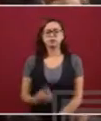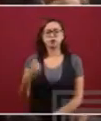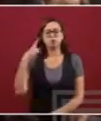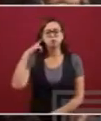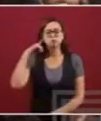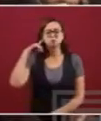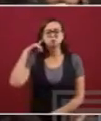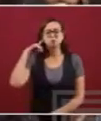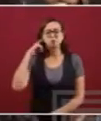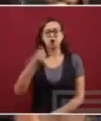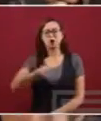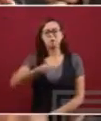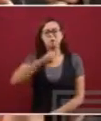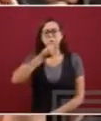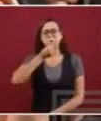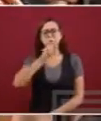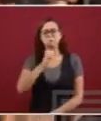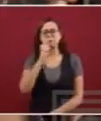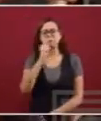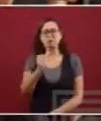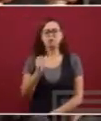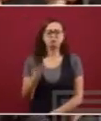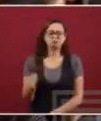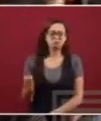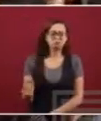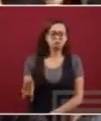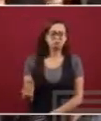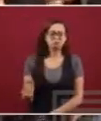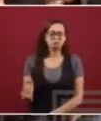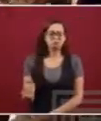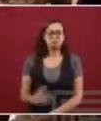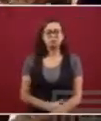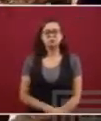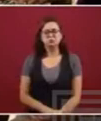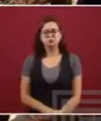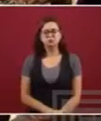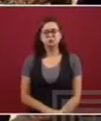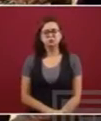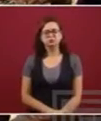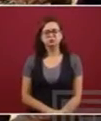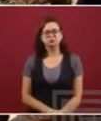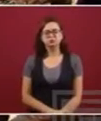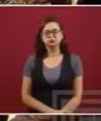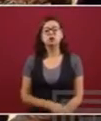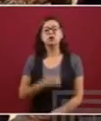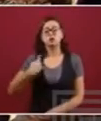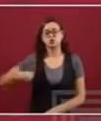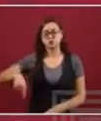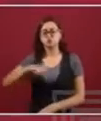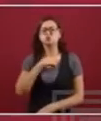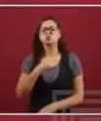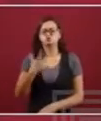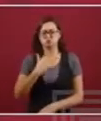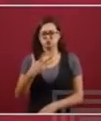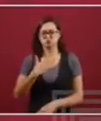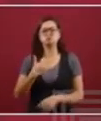¿Han identificado algo más allá de eso? Nosotros tenemos información de todo lo que pasa en el país,